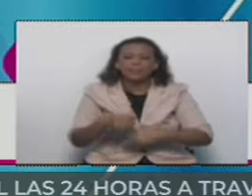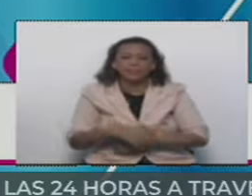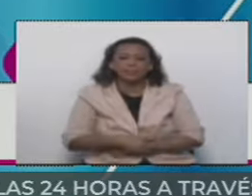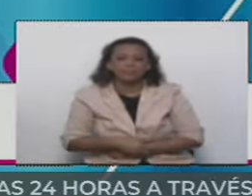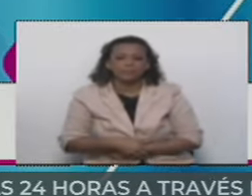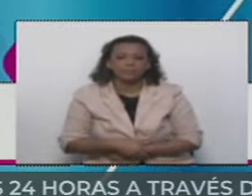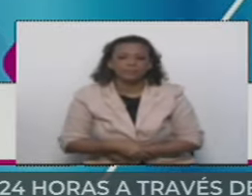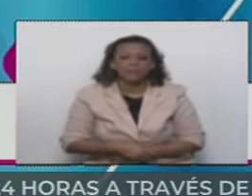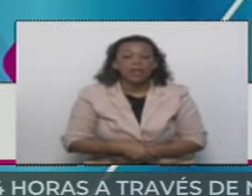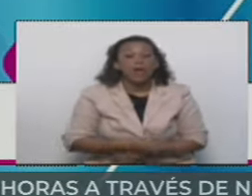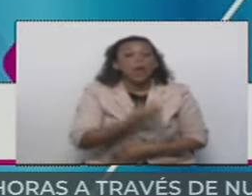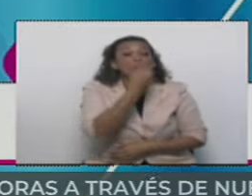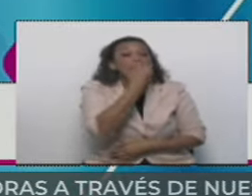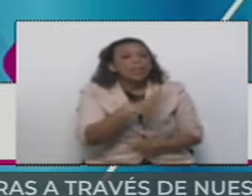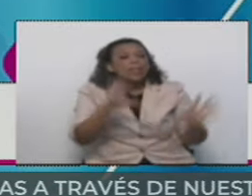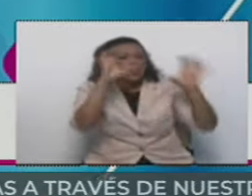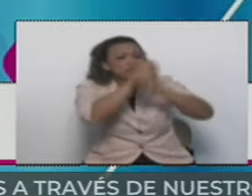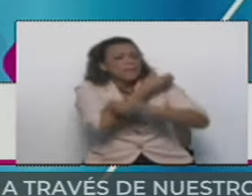noches, presidente. Ya,